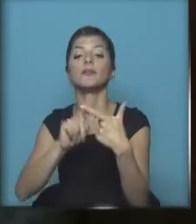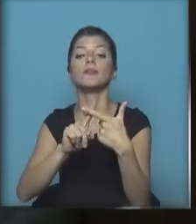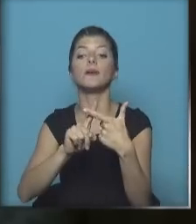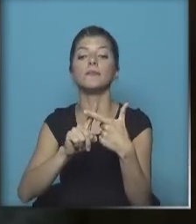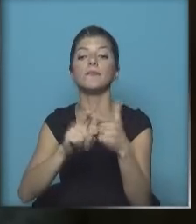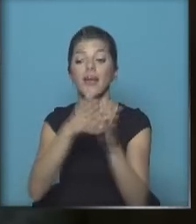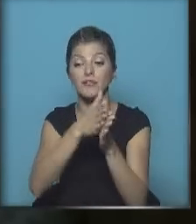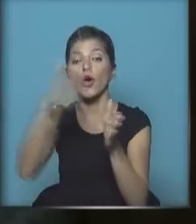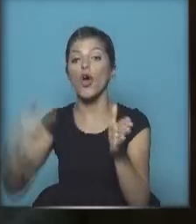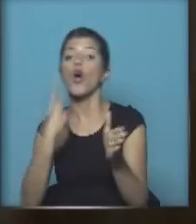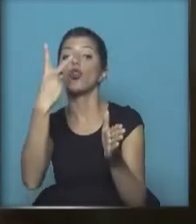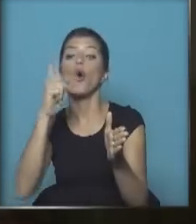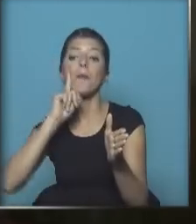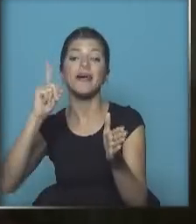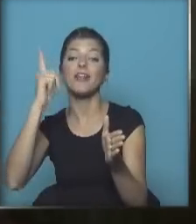al